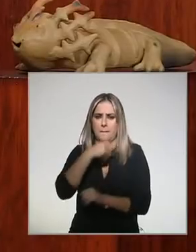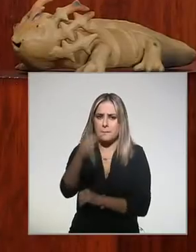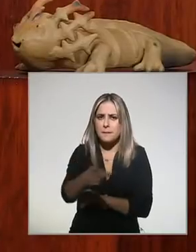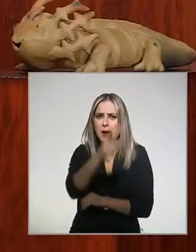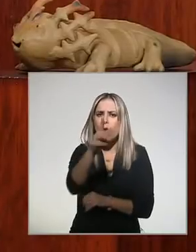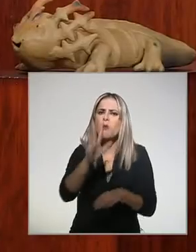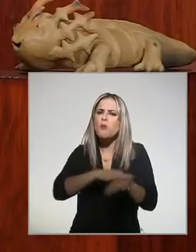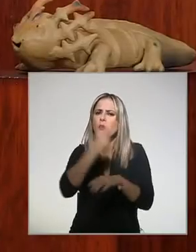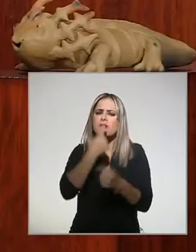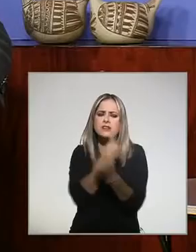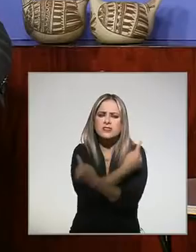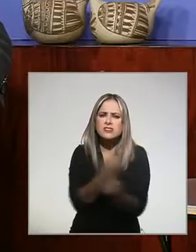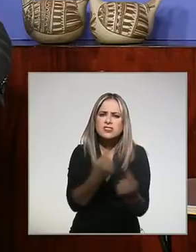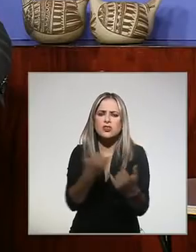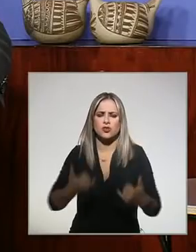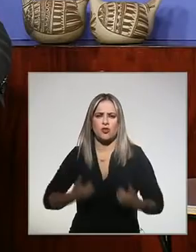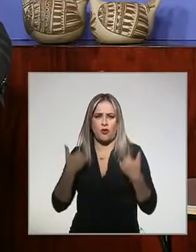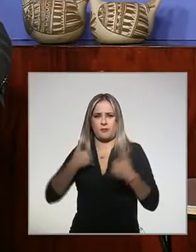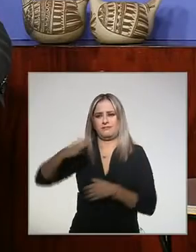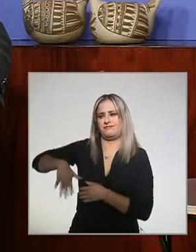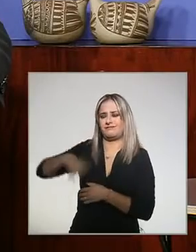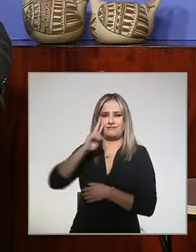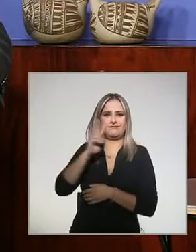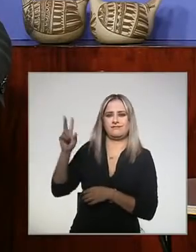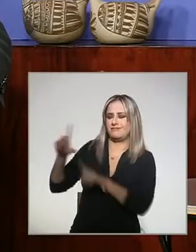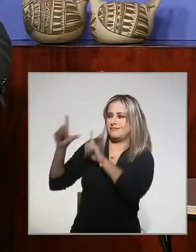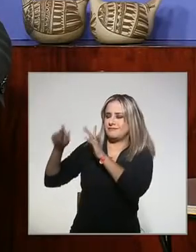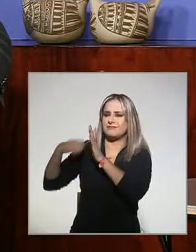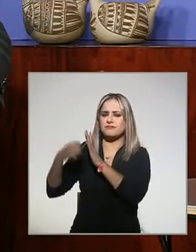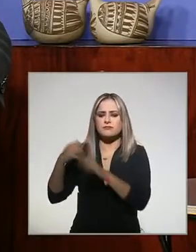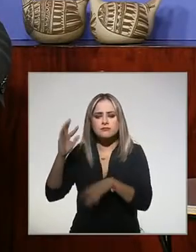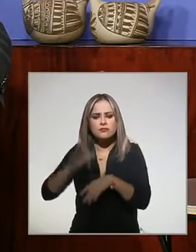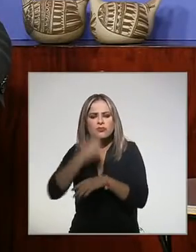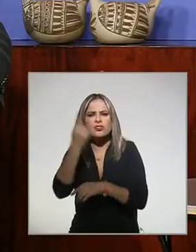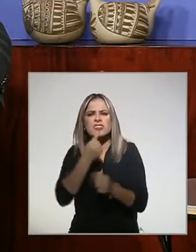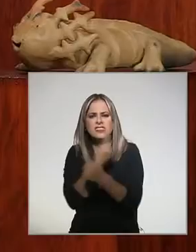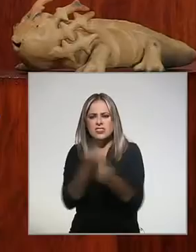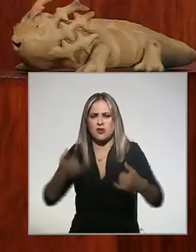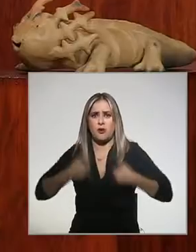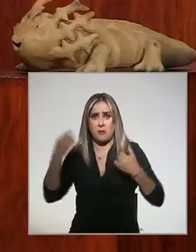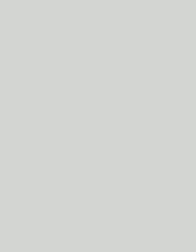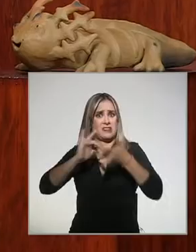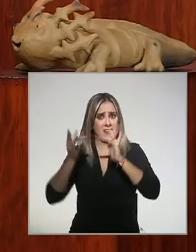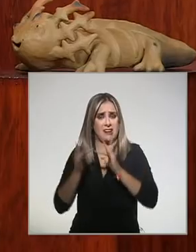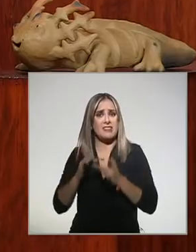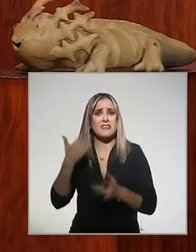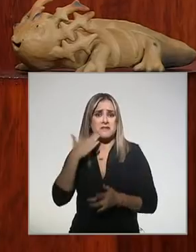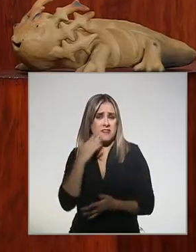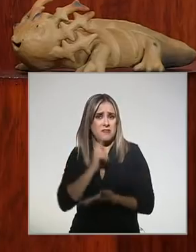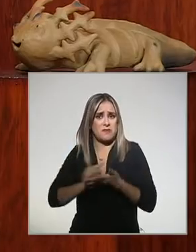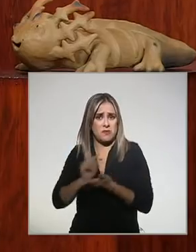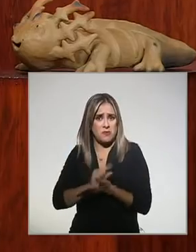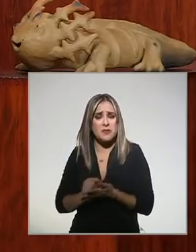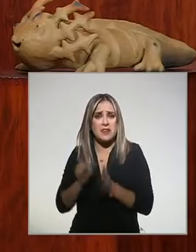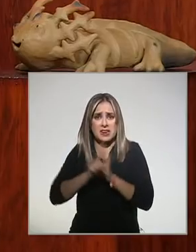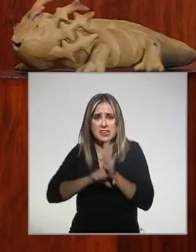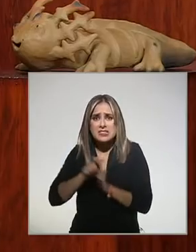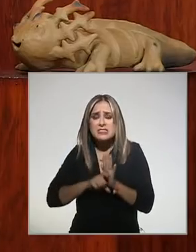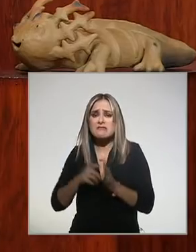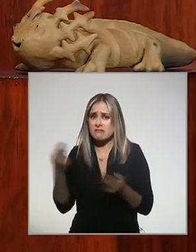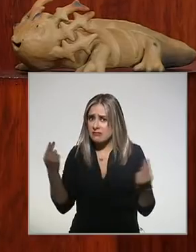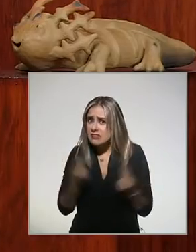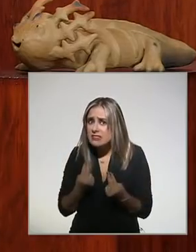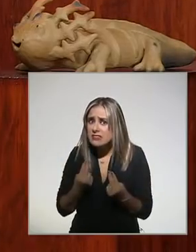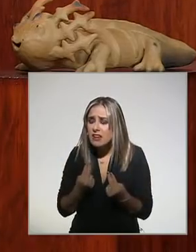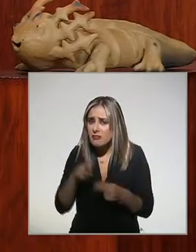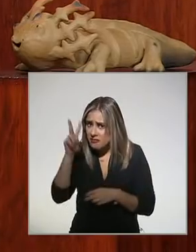o adolescentes también, como veíamos en el video, necesitan una red sociodigital? ¿Hay una verdadera necesidad